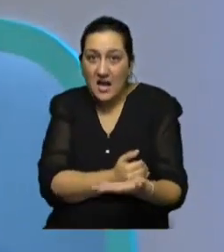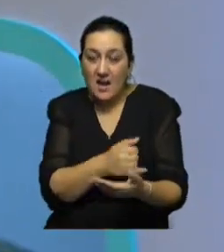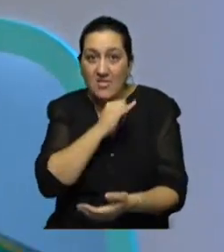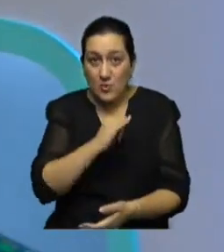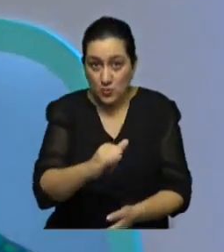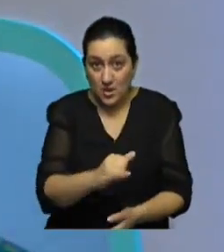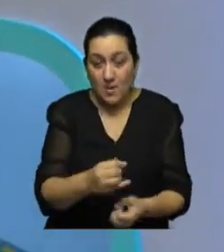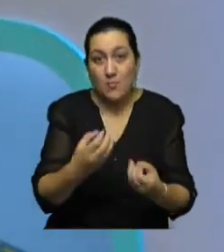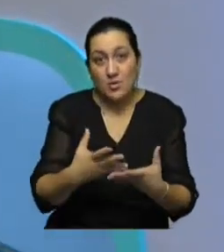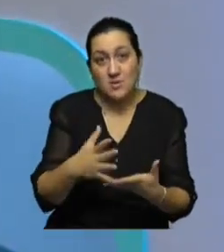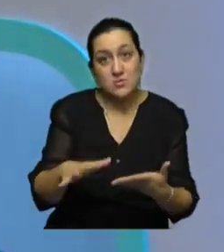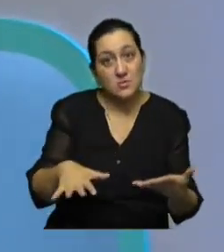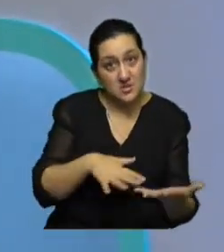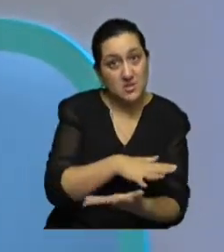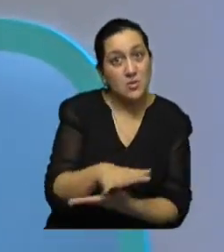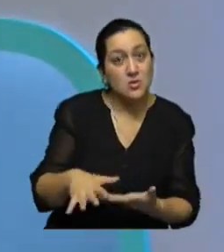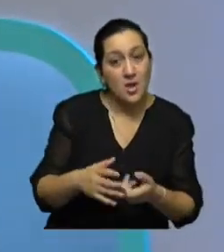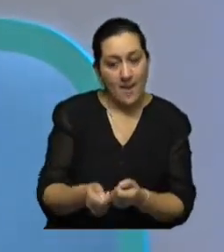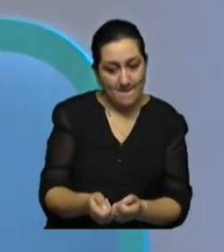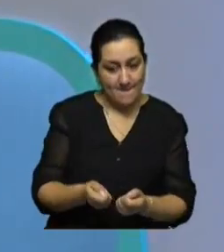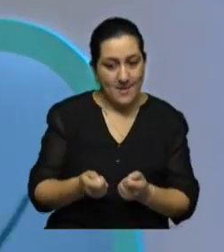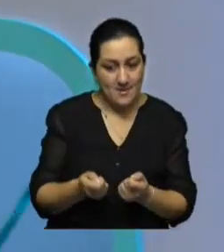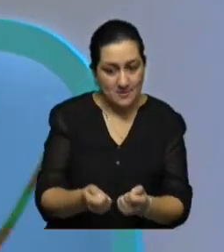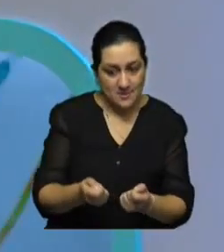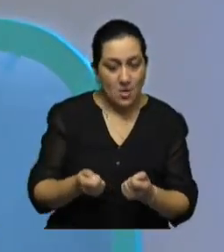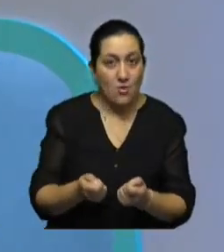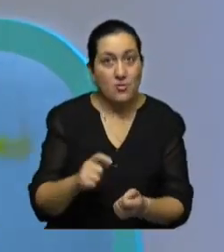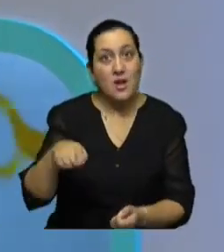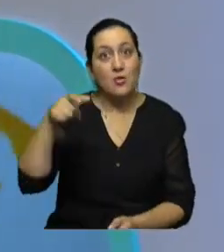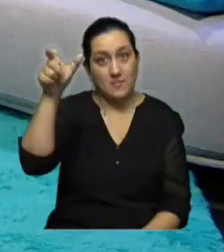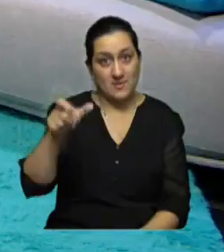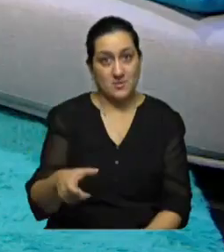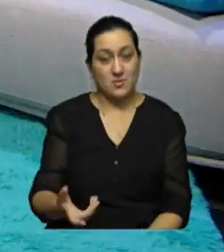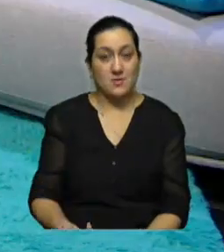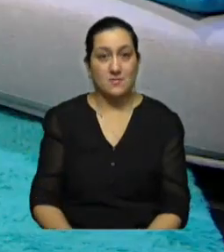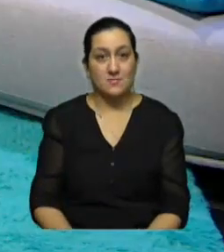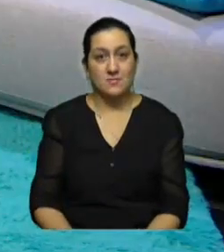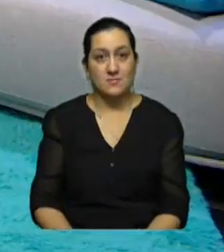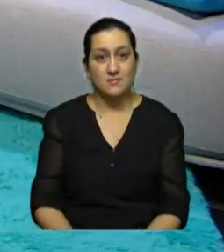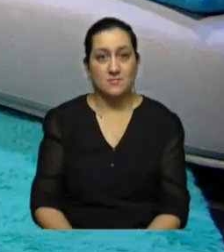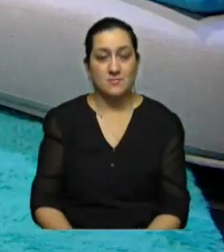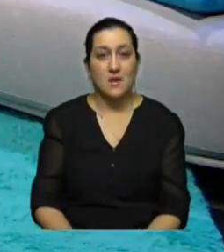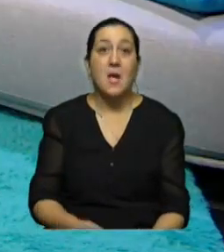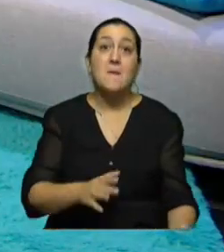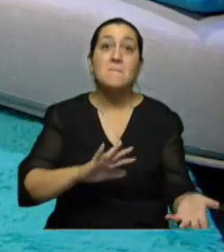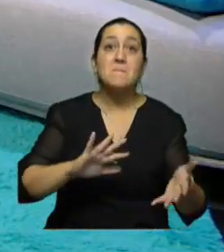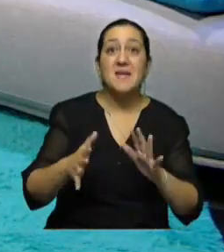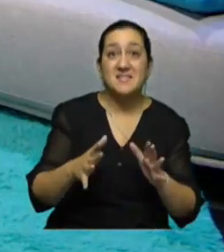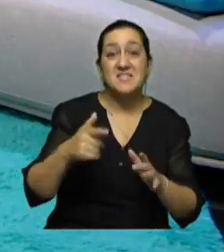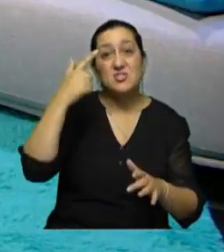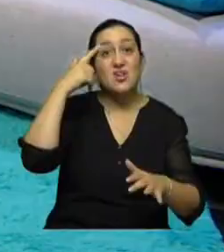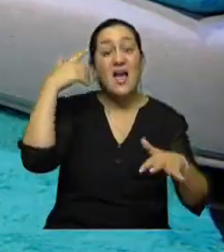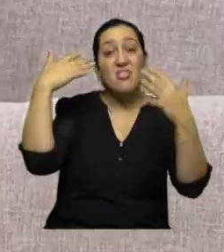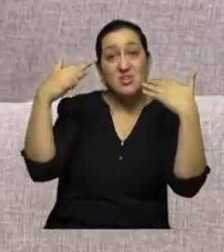una situación en la cual juega la presión de la otra persona, justamente la abusadora, ¿verdad? Parece ser que en el caso de